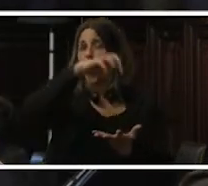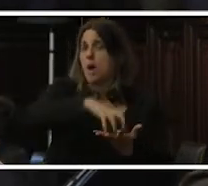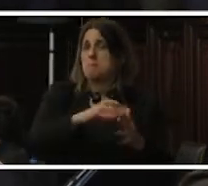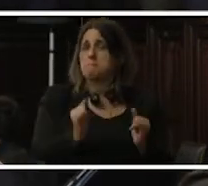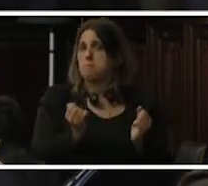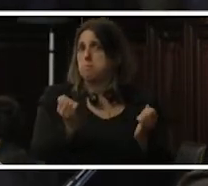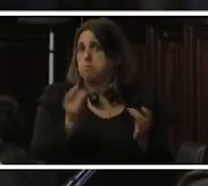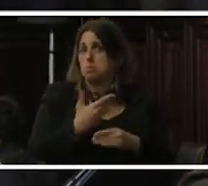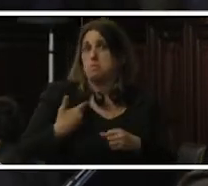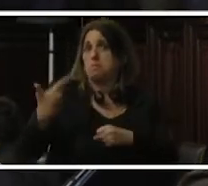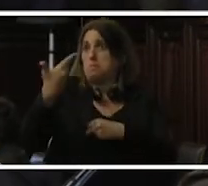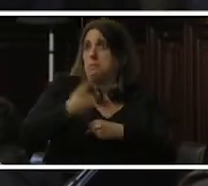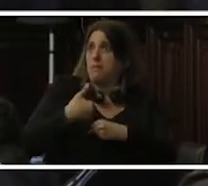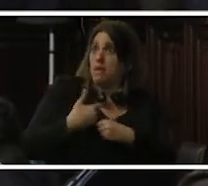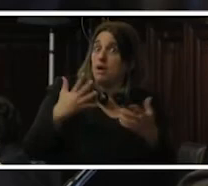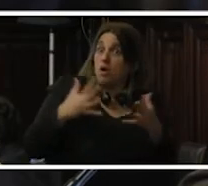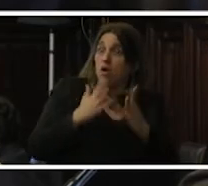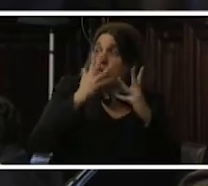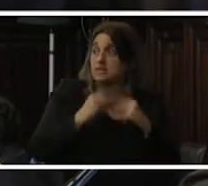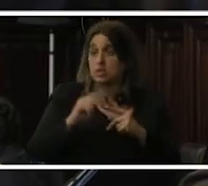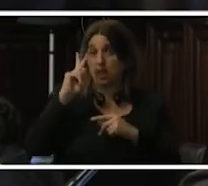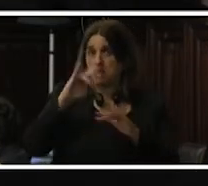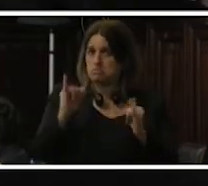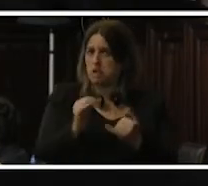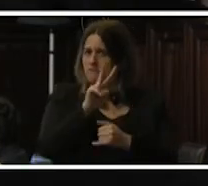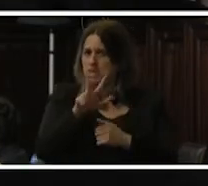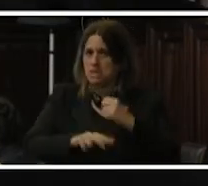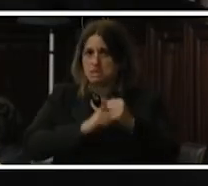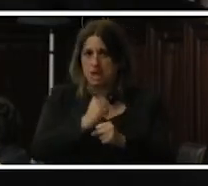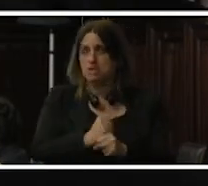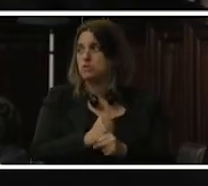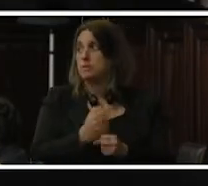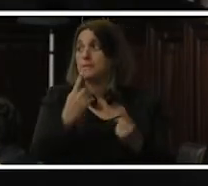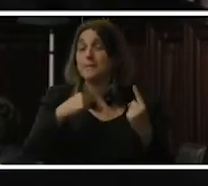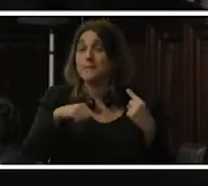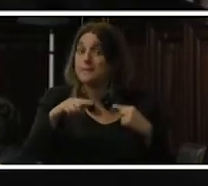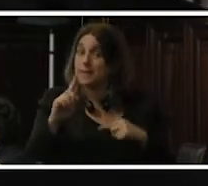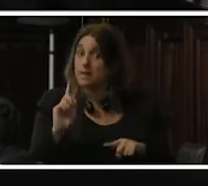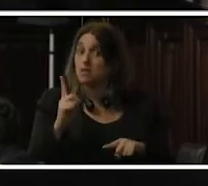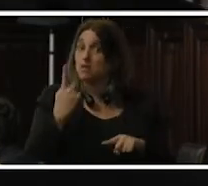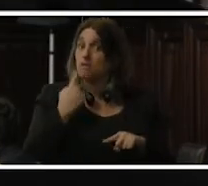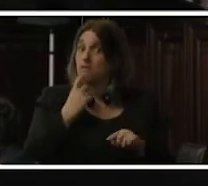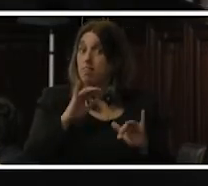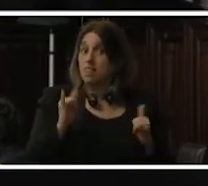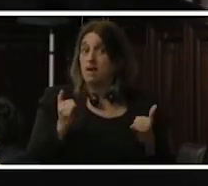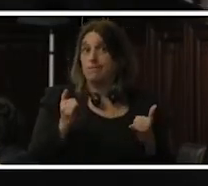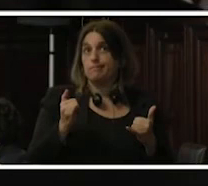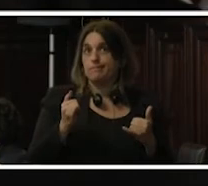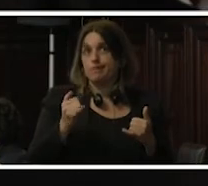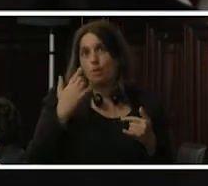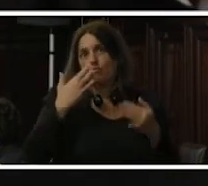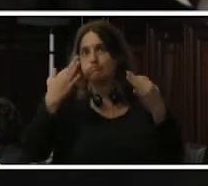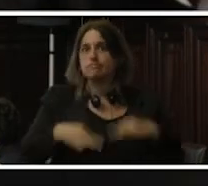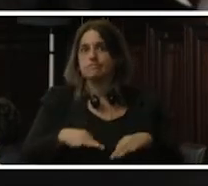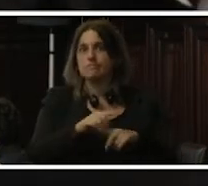por las organizaciones indígenas, inclusive desde hace 23 años, pero que no han sido establecidas. Y lo